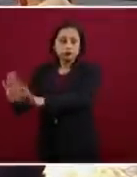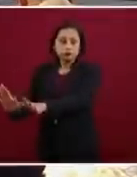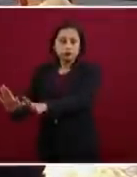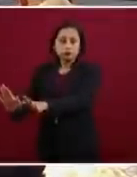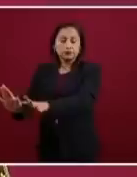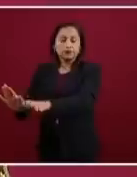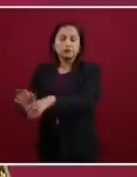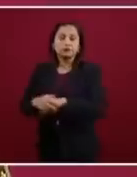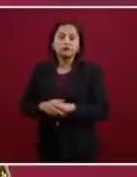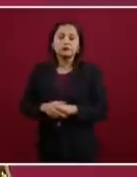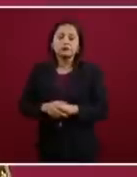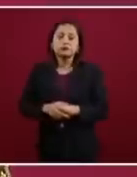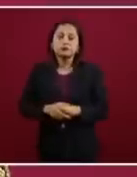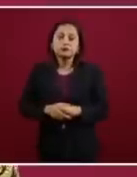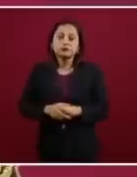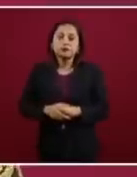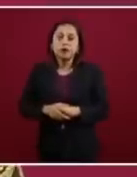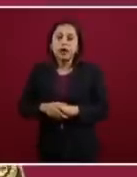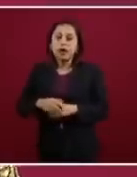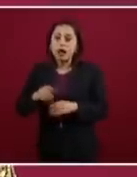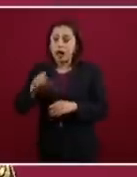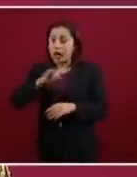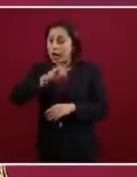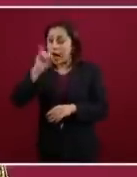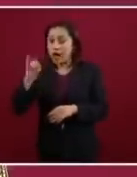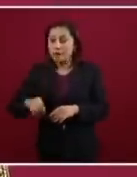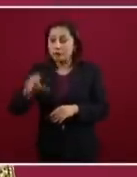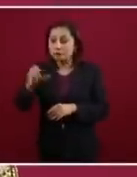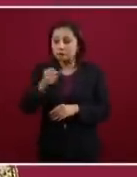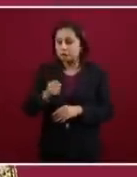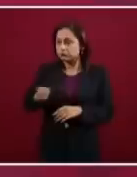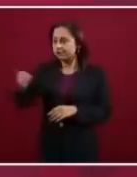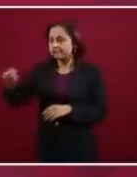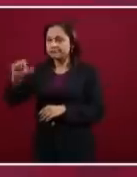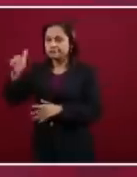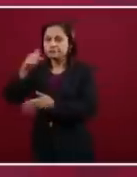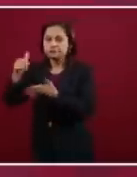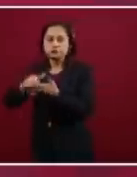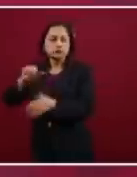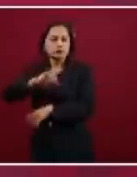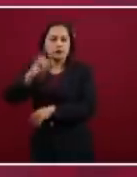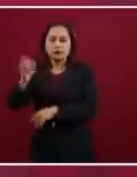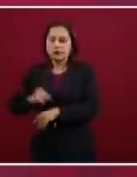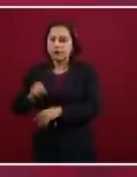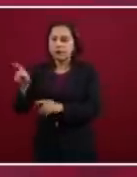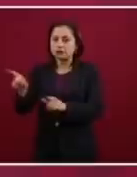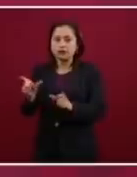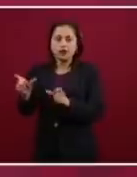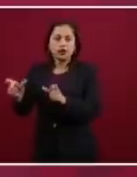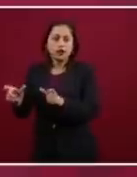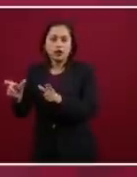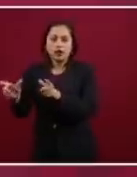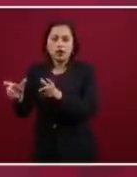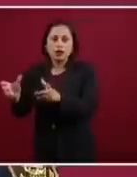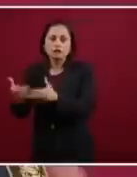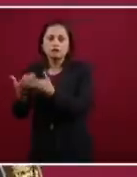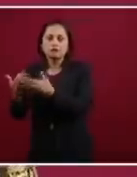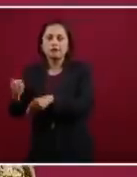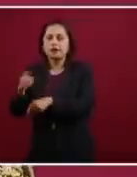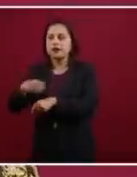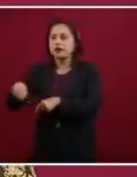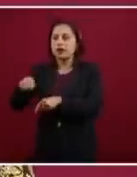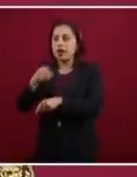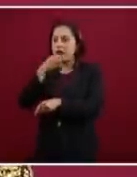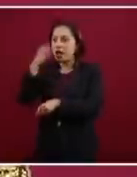este el movido de y se retiran y todo todo el escalón es que teníamos